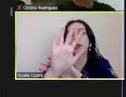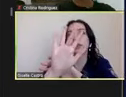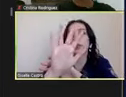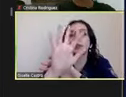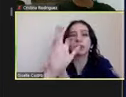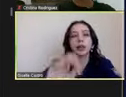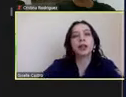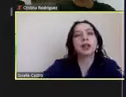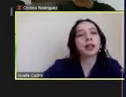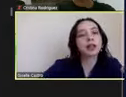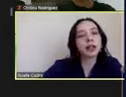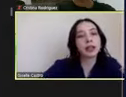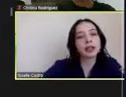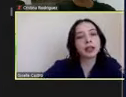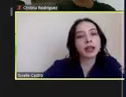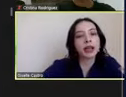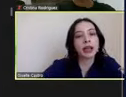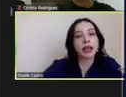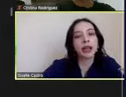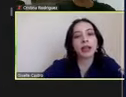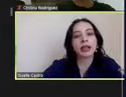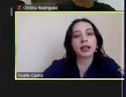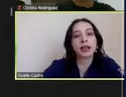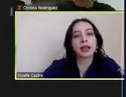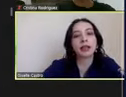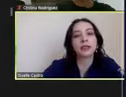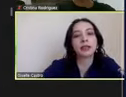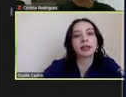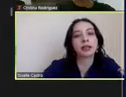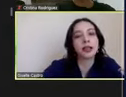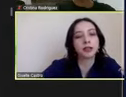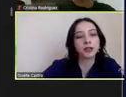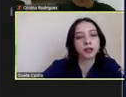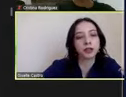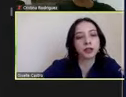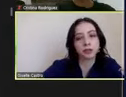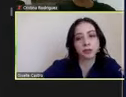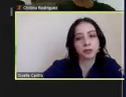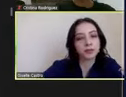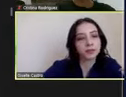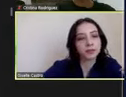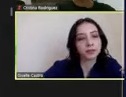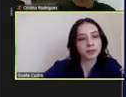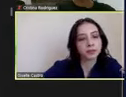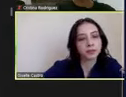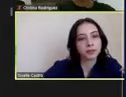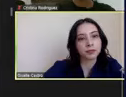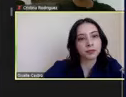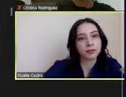esta membrana fibrosa es la que se llega a desgarrar en un esguince alto de tobillo.